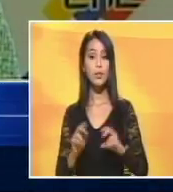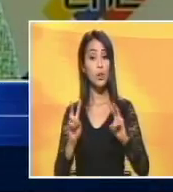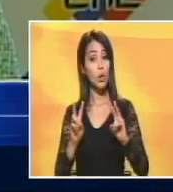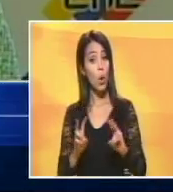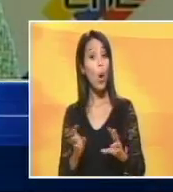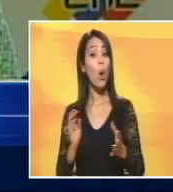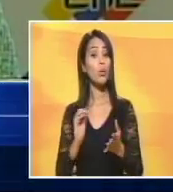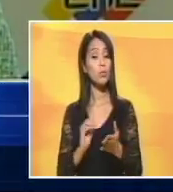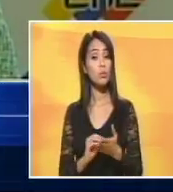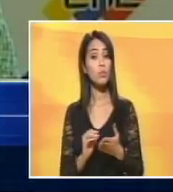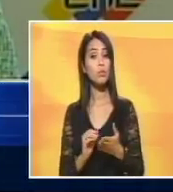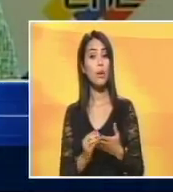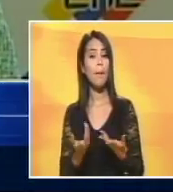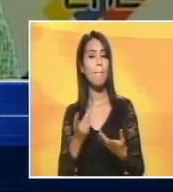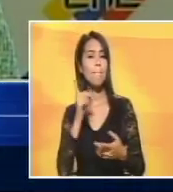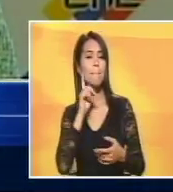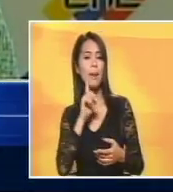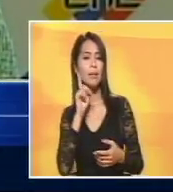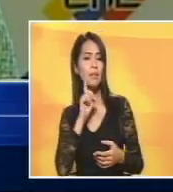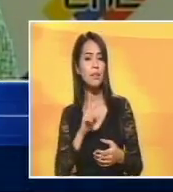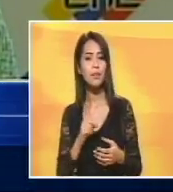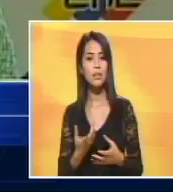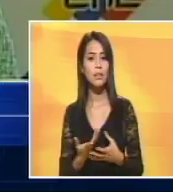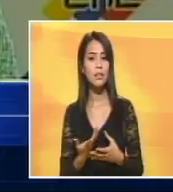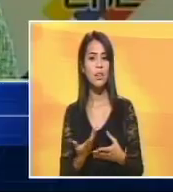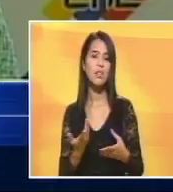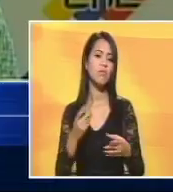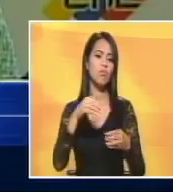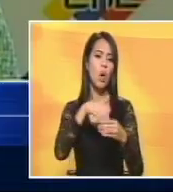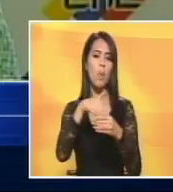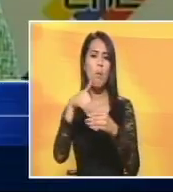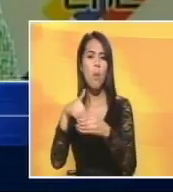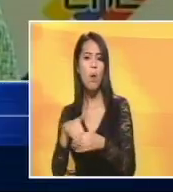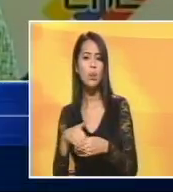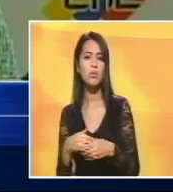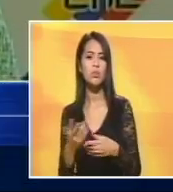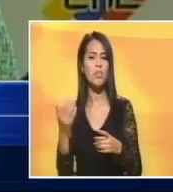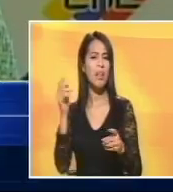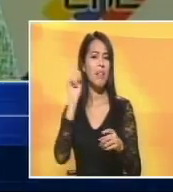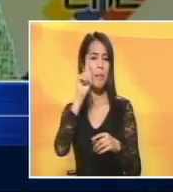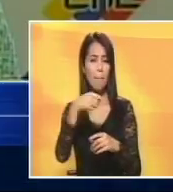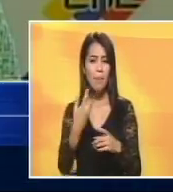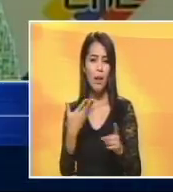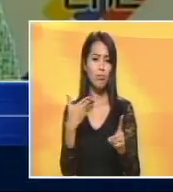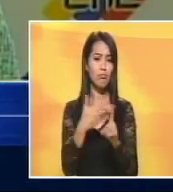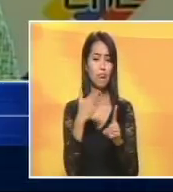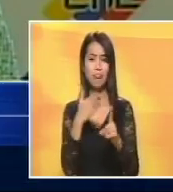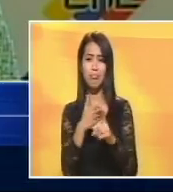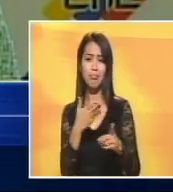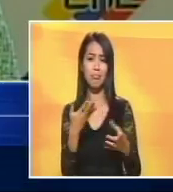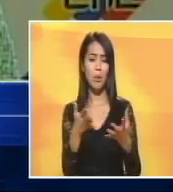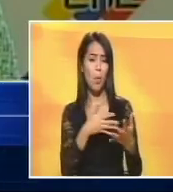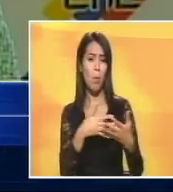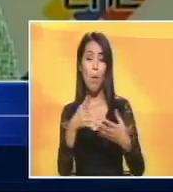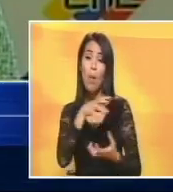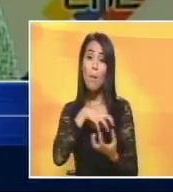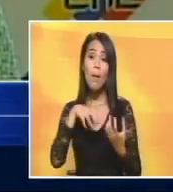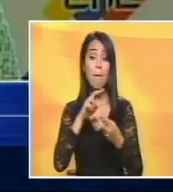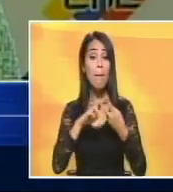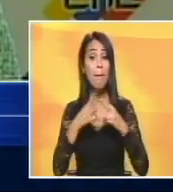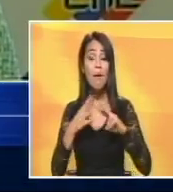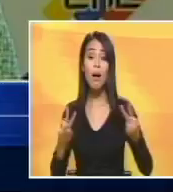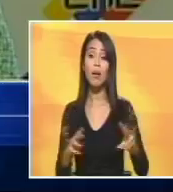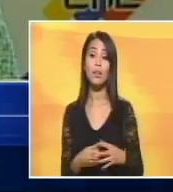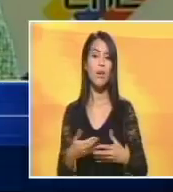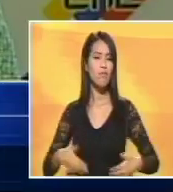Nuevamente se trata de mentiras contra votos, de violencia contra la paz que hemos forjado con la participación